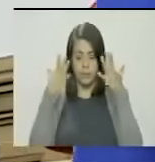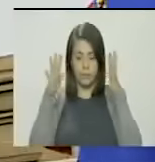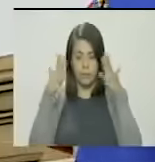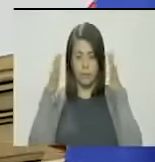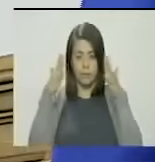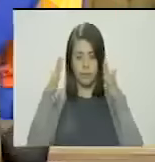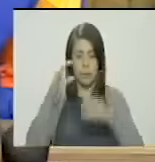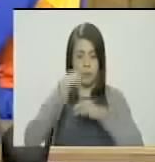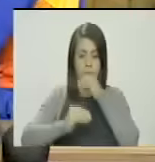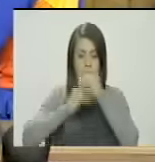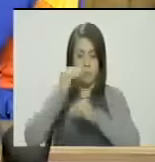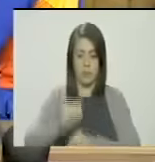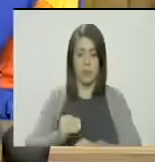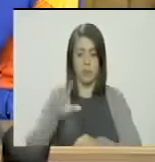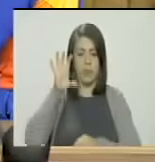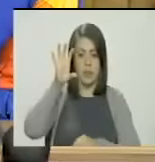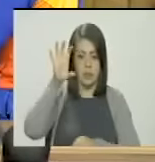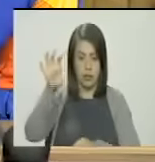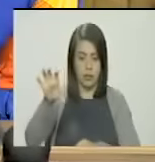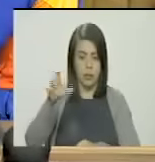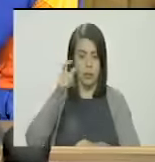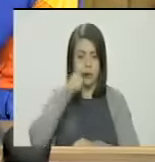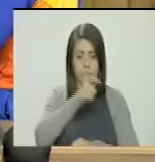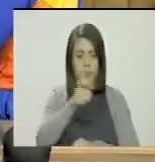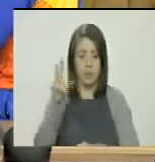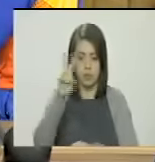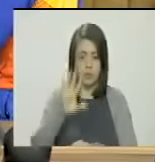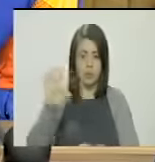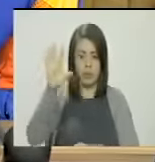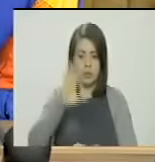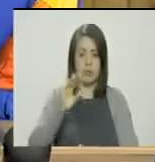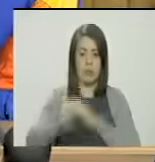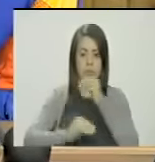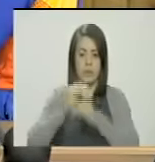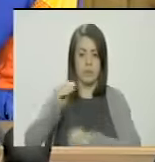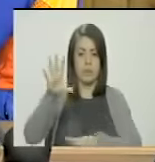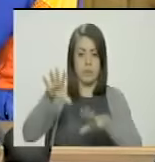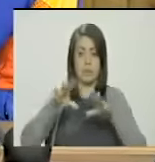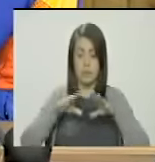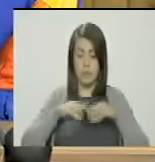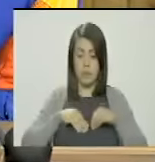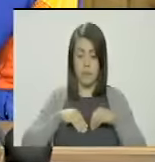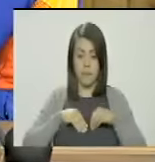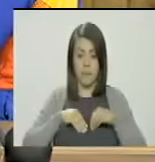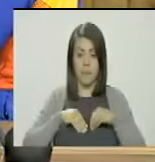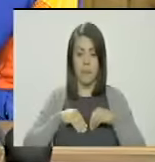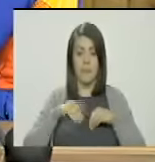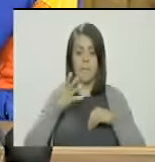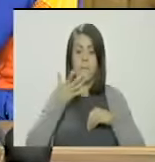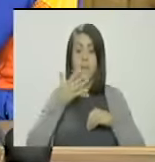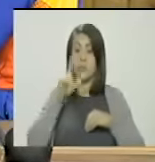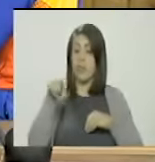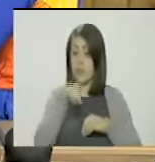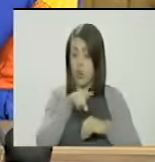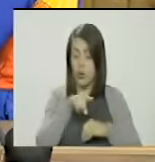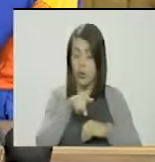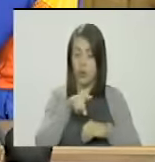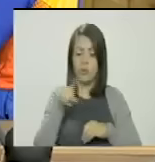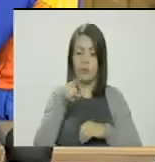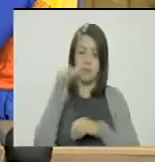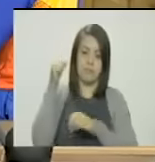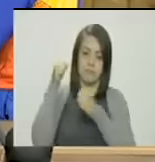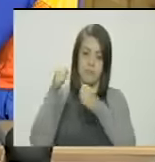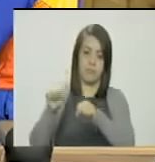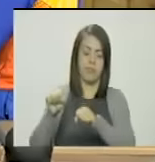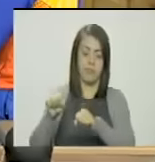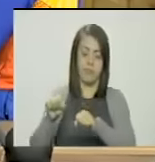Si así lo hiciere, que la patria y el pueblo de Venezuela así lo reconozcan. En caso contrario, que os lo